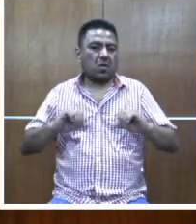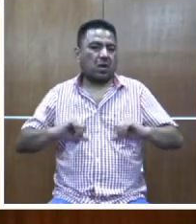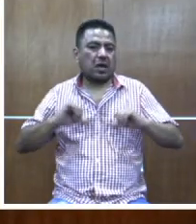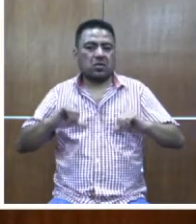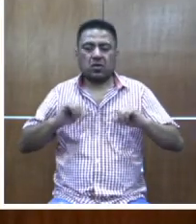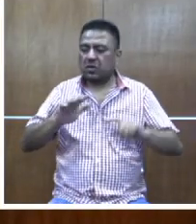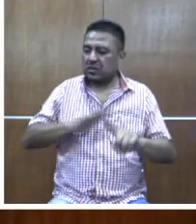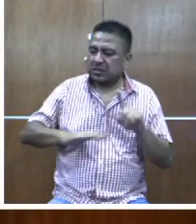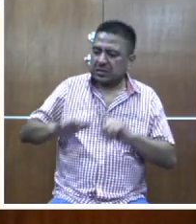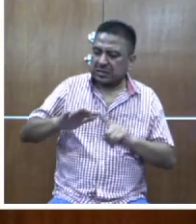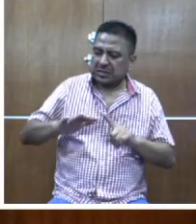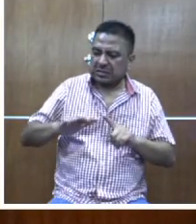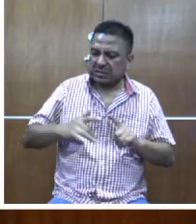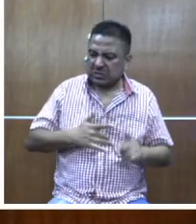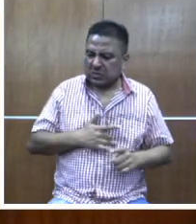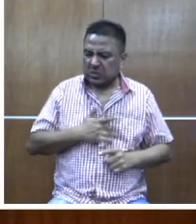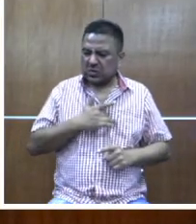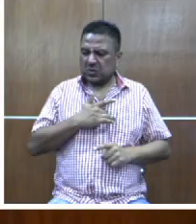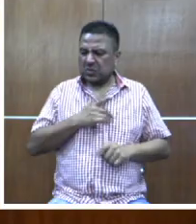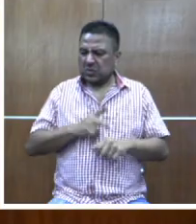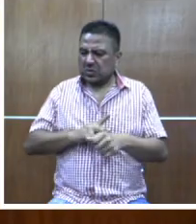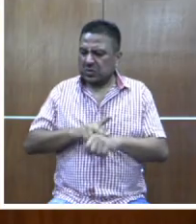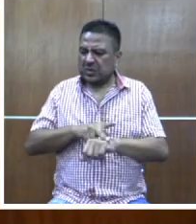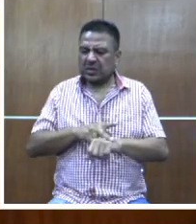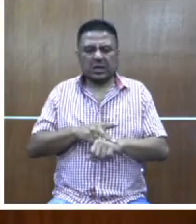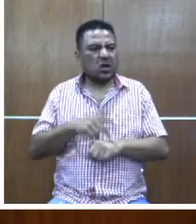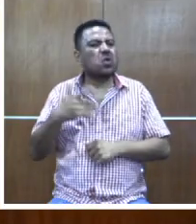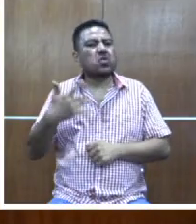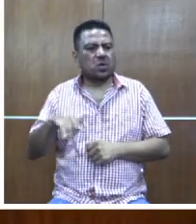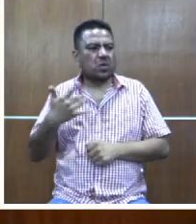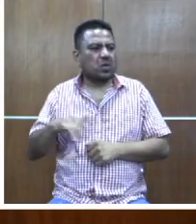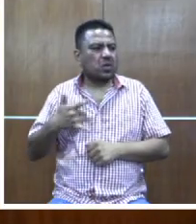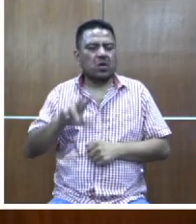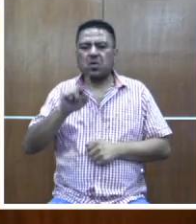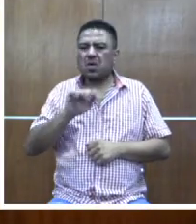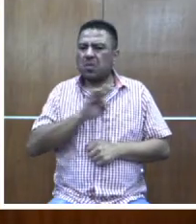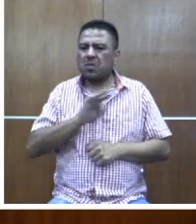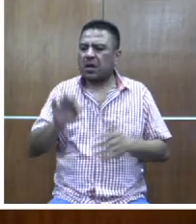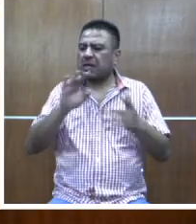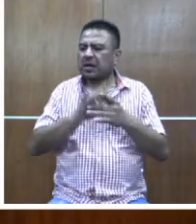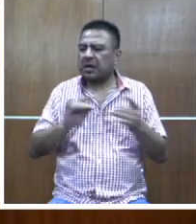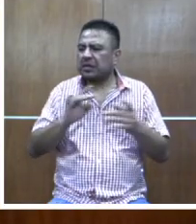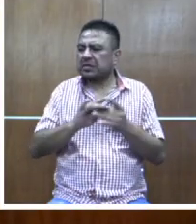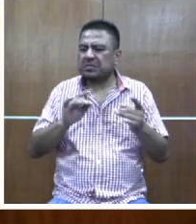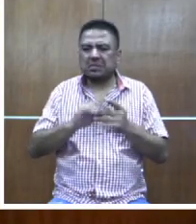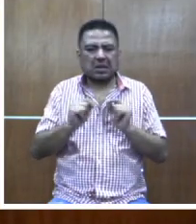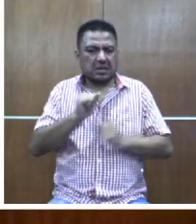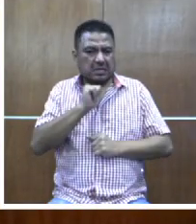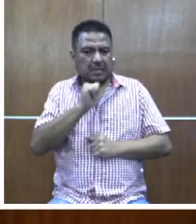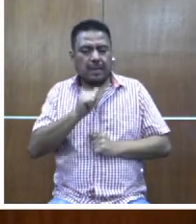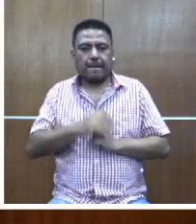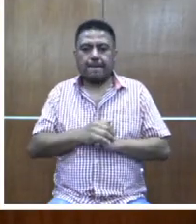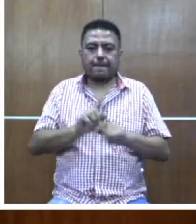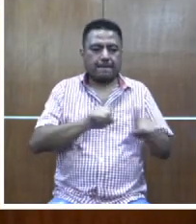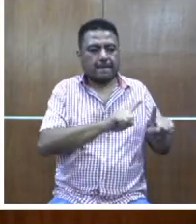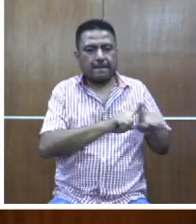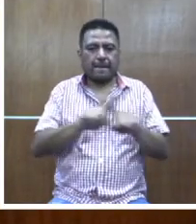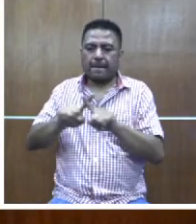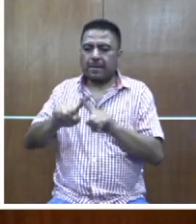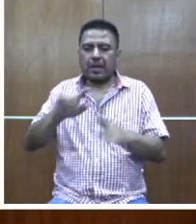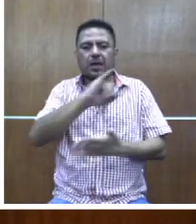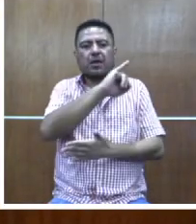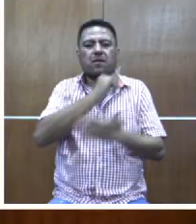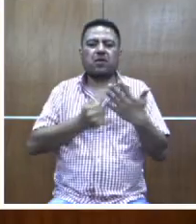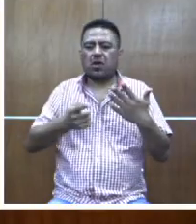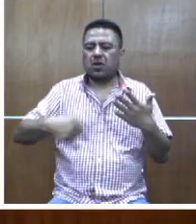que resienten en su piel el dolor que no pueden explicar con palabras. Diversos informes de la